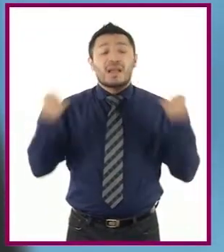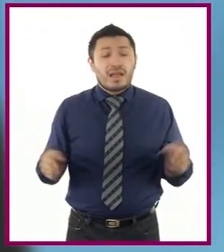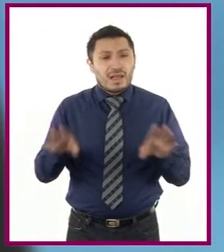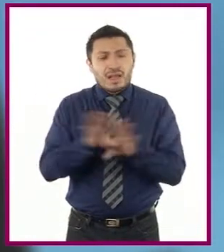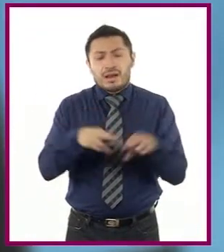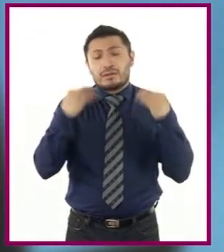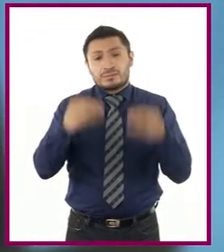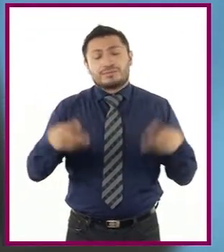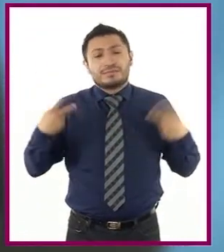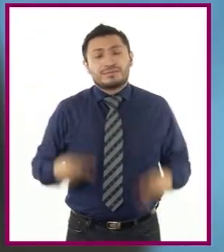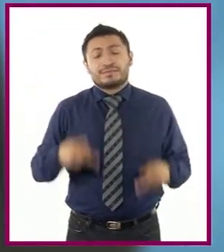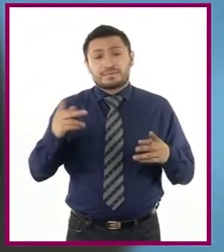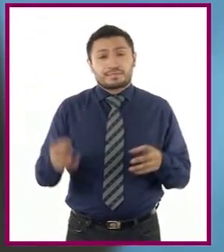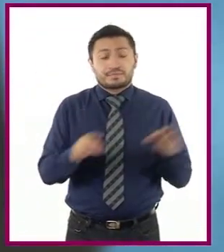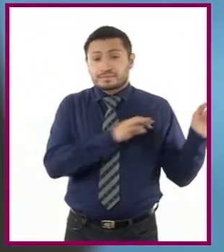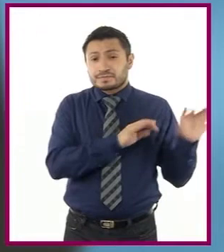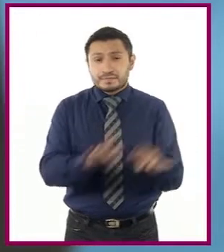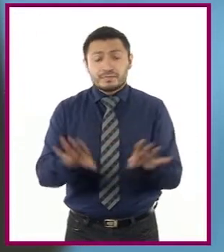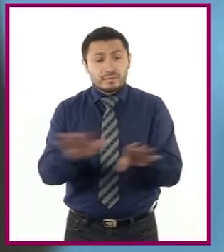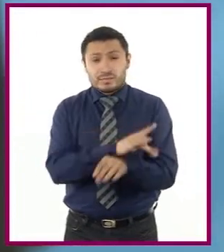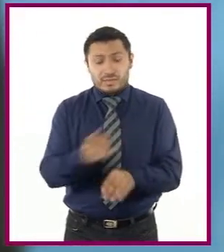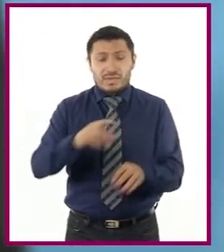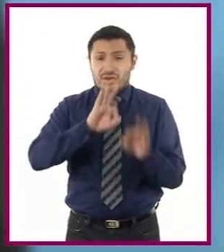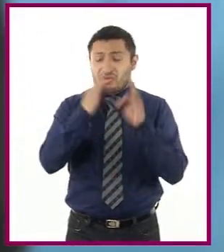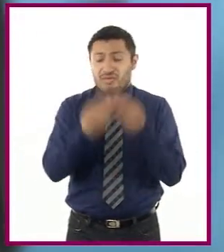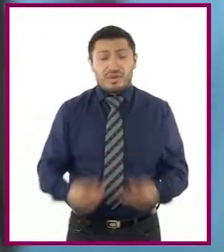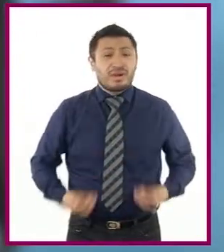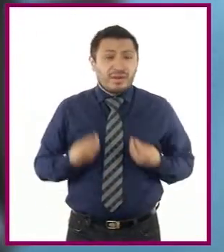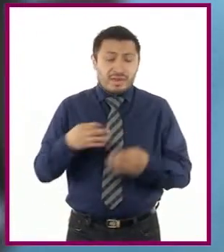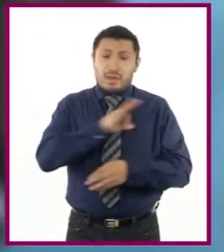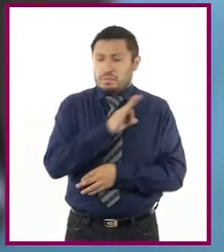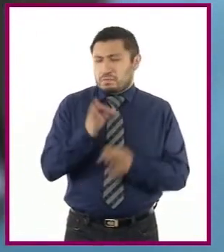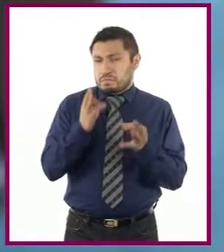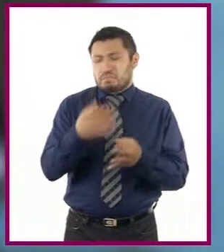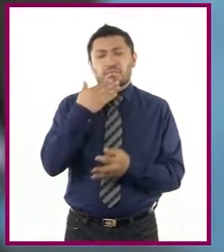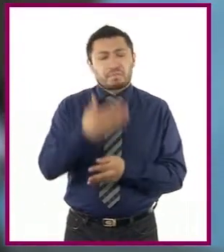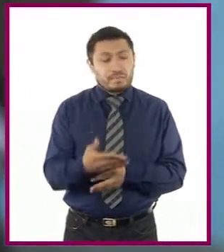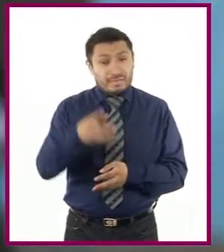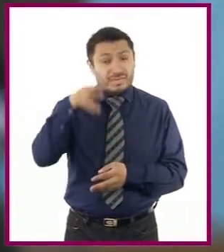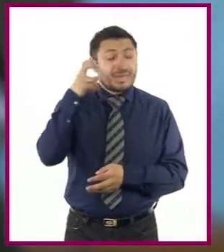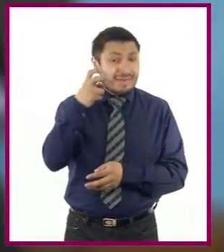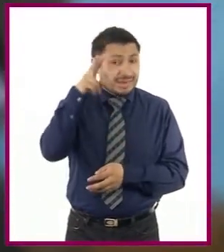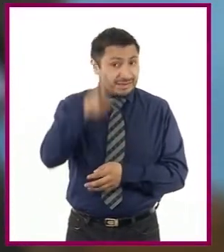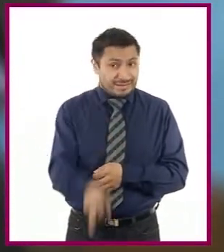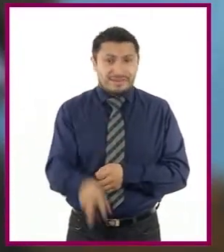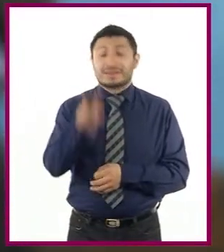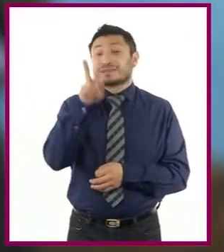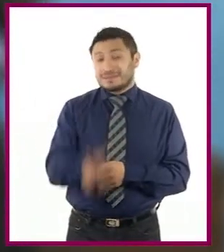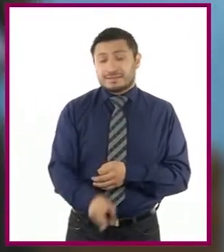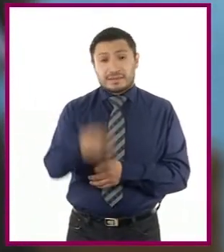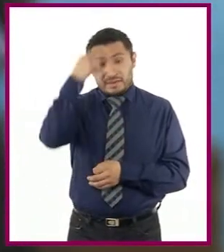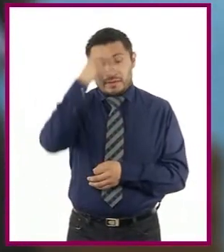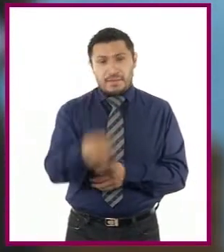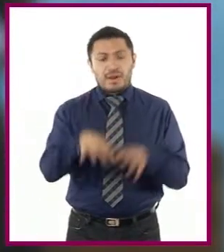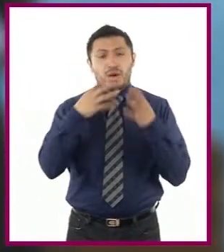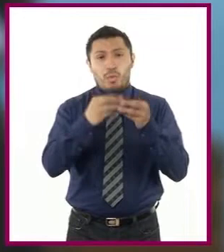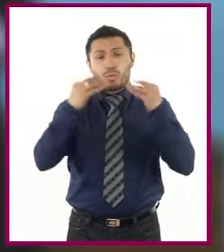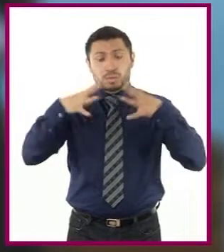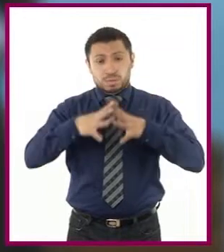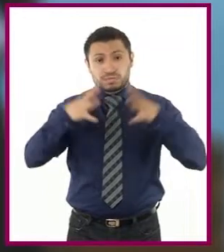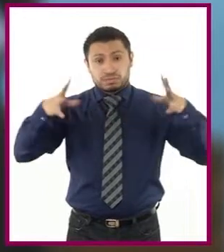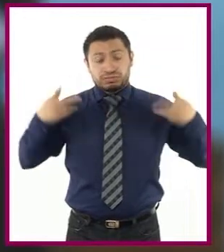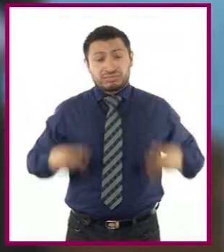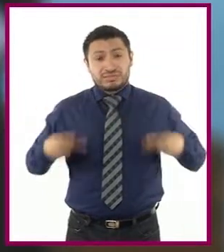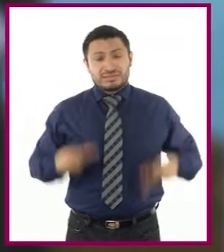trajeron población residente porque ofrecían condiciones de vida que podrían ser atractivas. Ciertamente lo eran para una abundante población